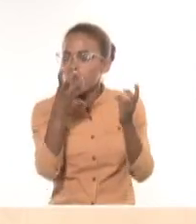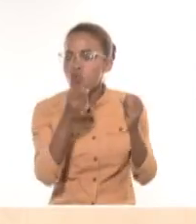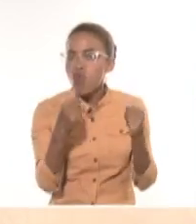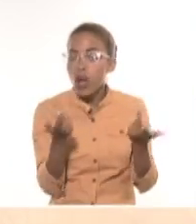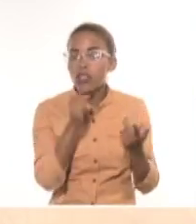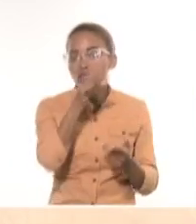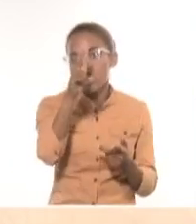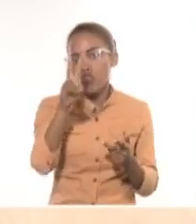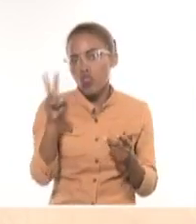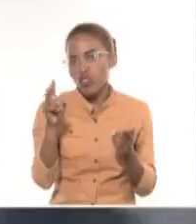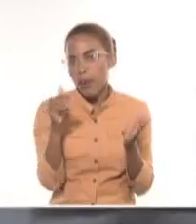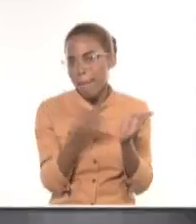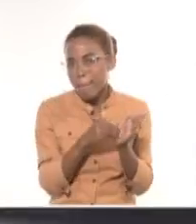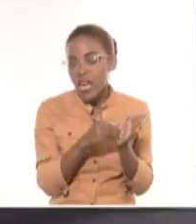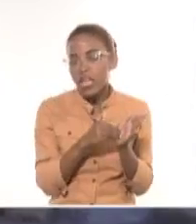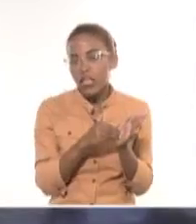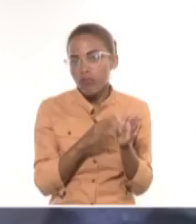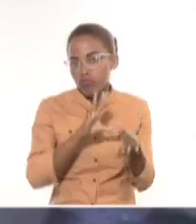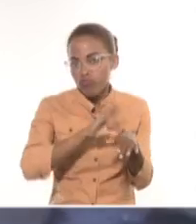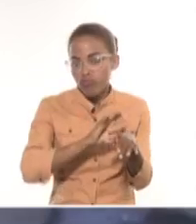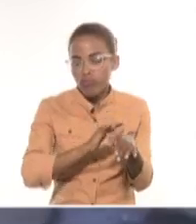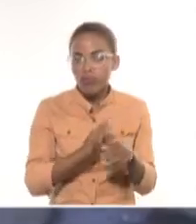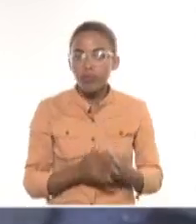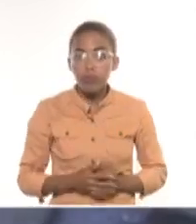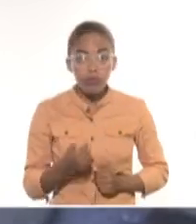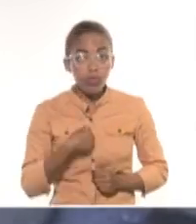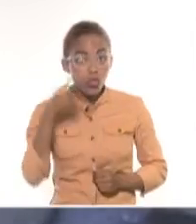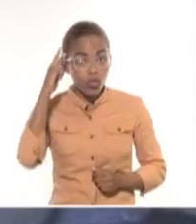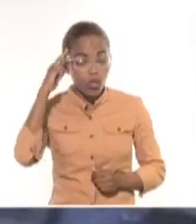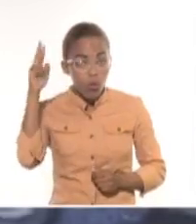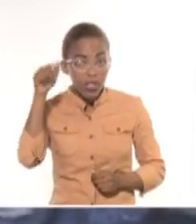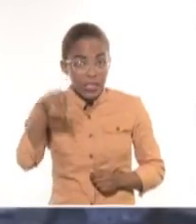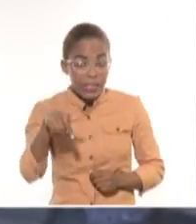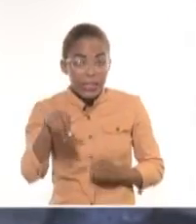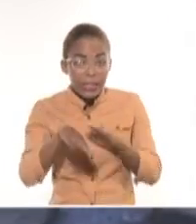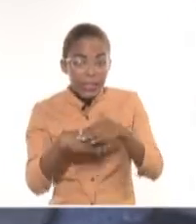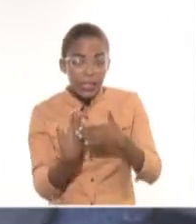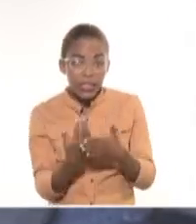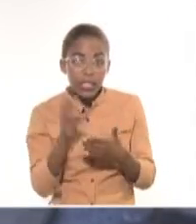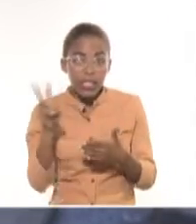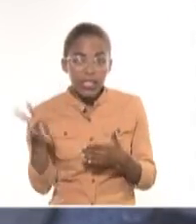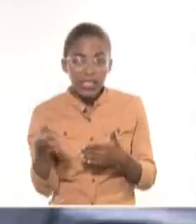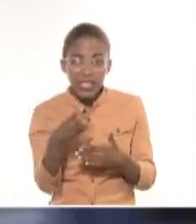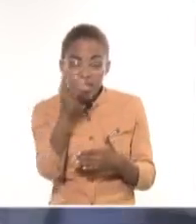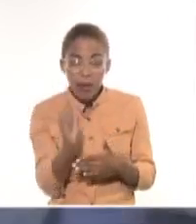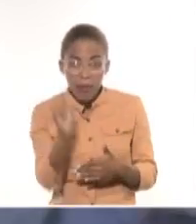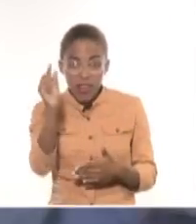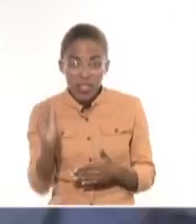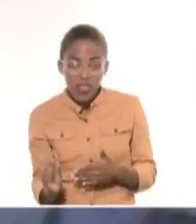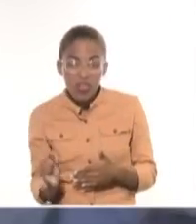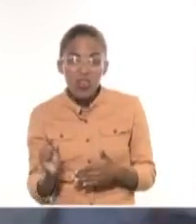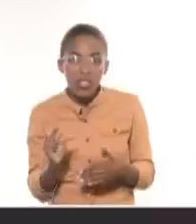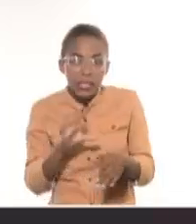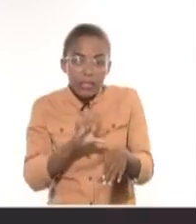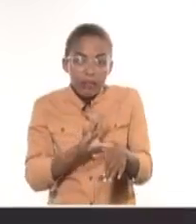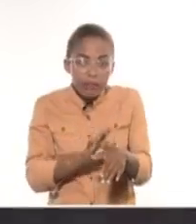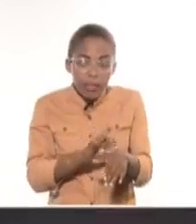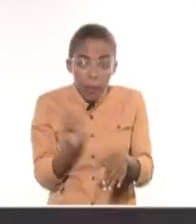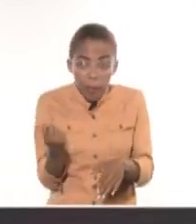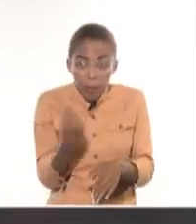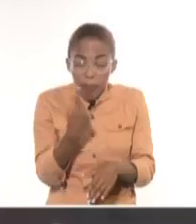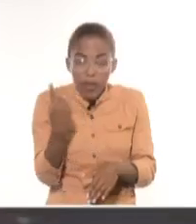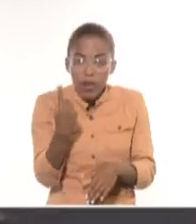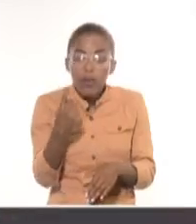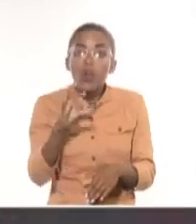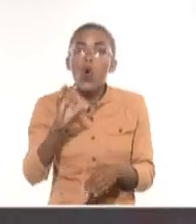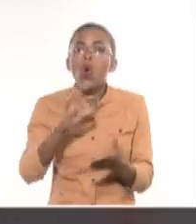y pico, que no fueron tantos. Yo recuerdo que ese día en que se diagnosticaron en Cuba los 3 primeros casos, también coincidió que la OMS, la Organización Mundial